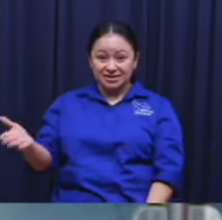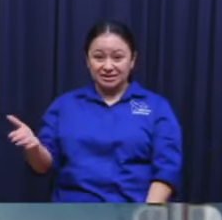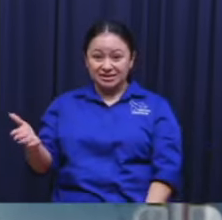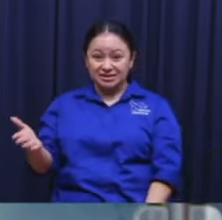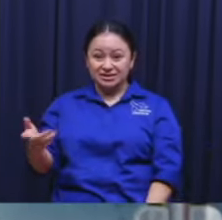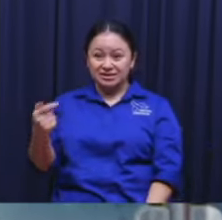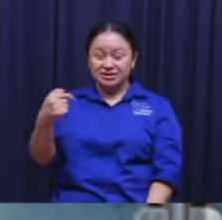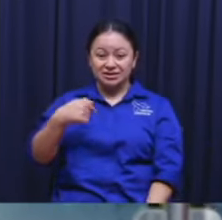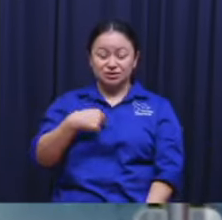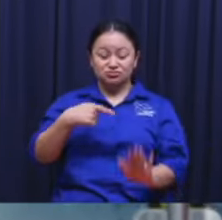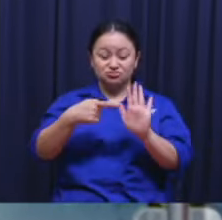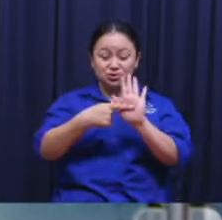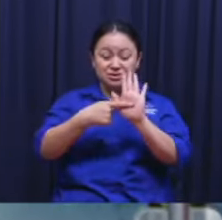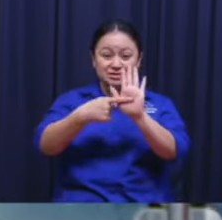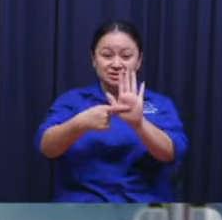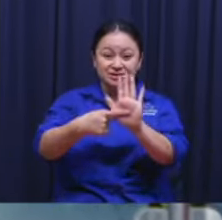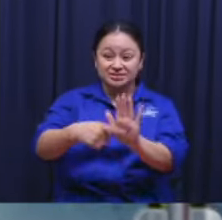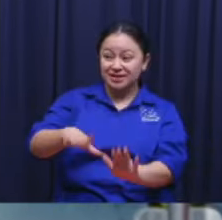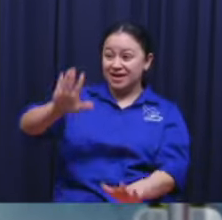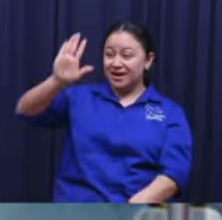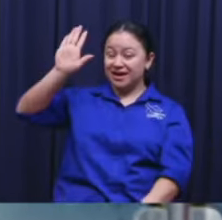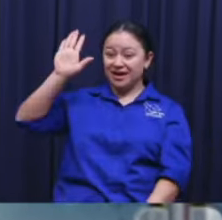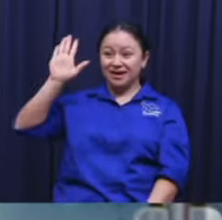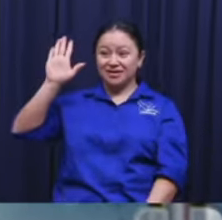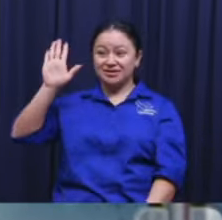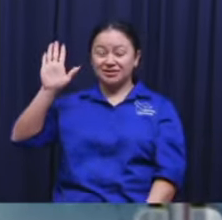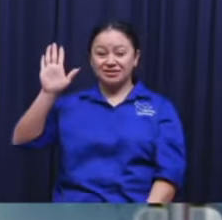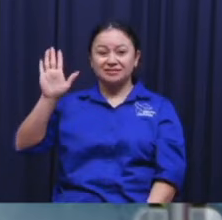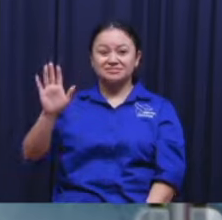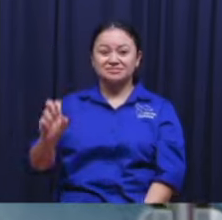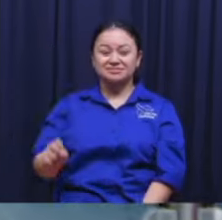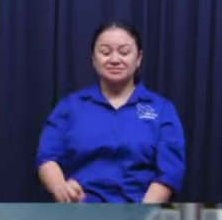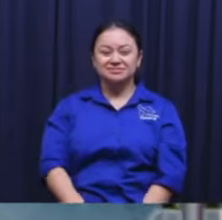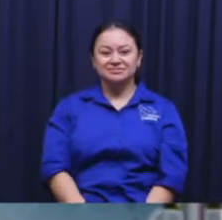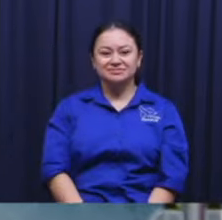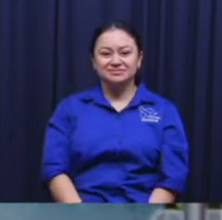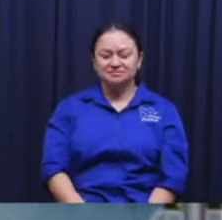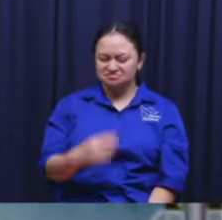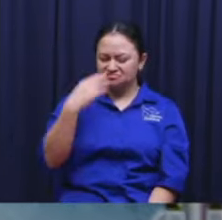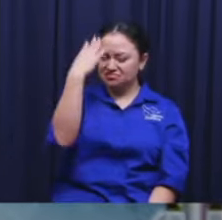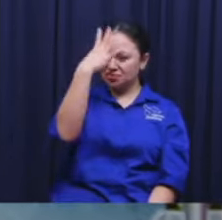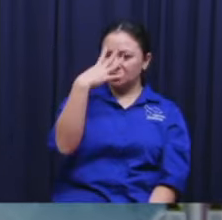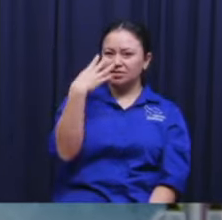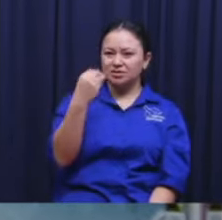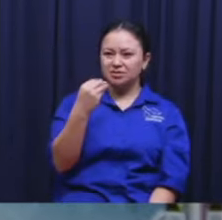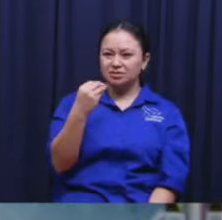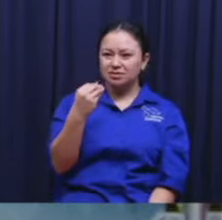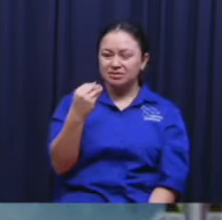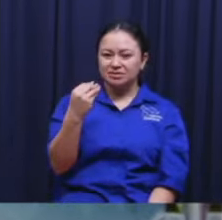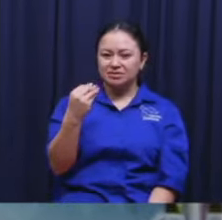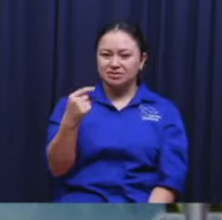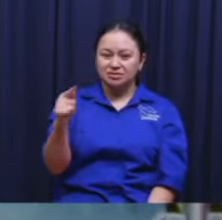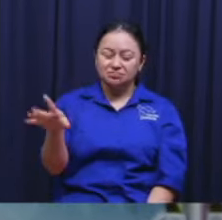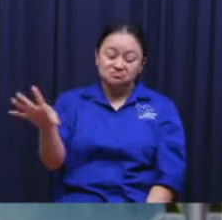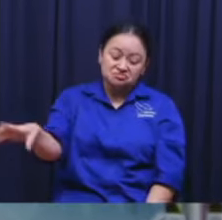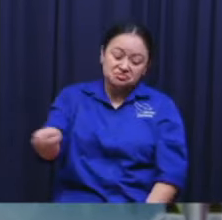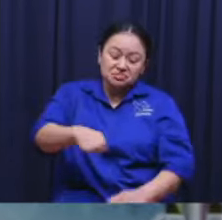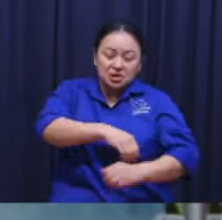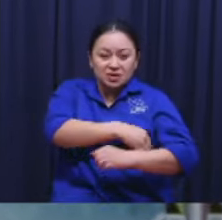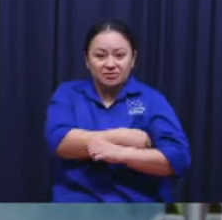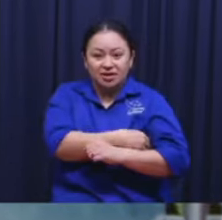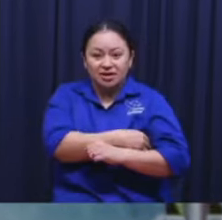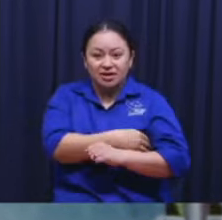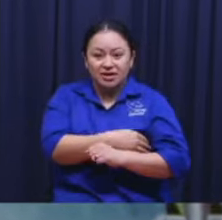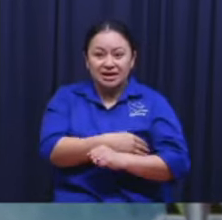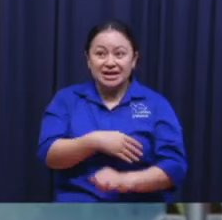a los hermanos, les dije: miren lo que encontré, que no sé qué. Y yo, bien bonito, ¿va? Y me lo llevé. Y